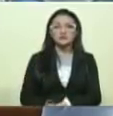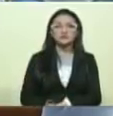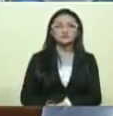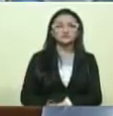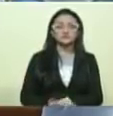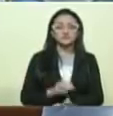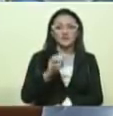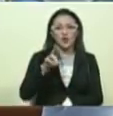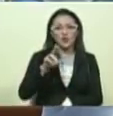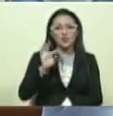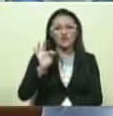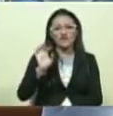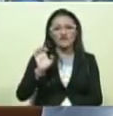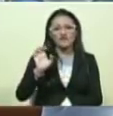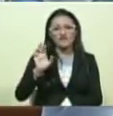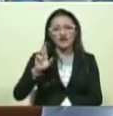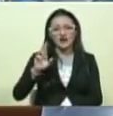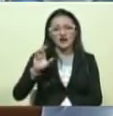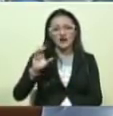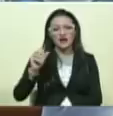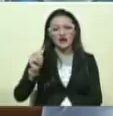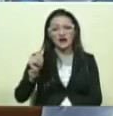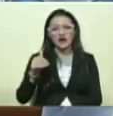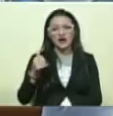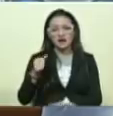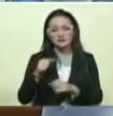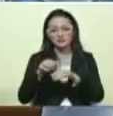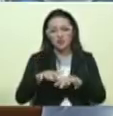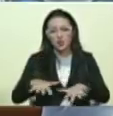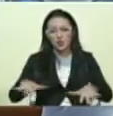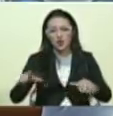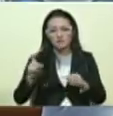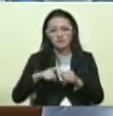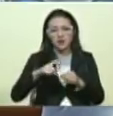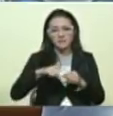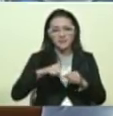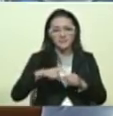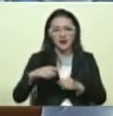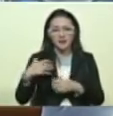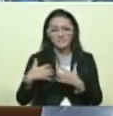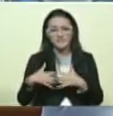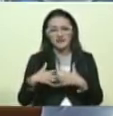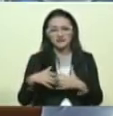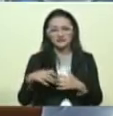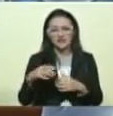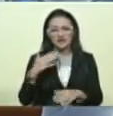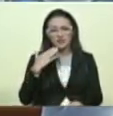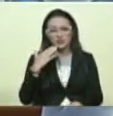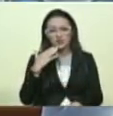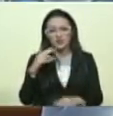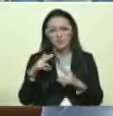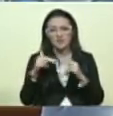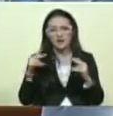Cuférrica, tiene una red de empresas registradas en Estados Unidos, Panamá y República Dominicana.